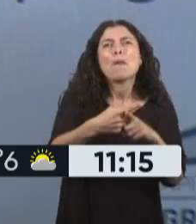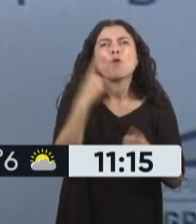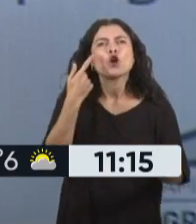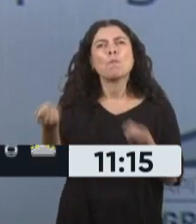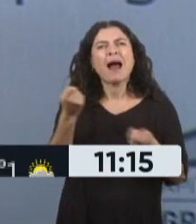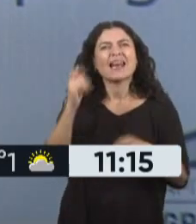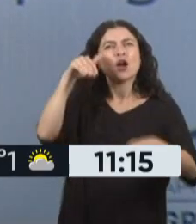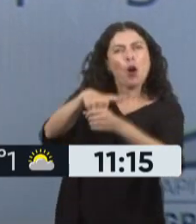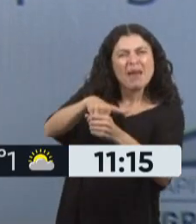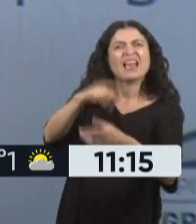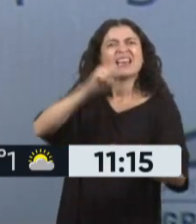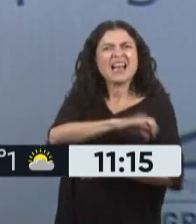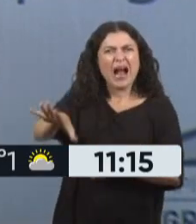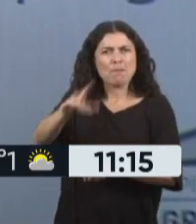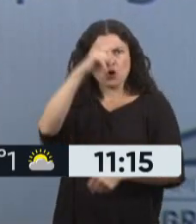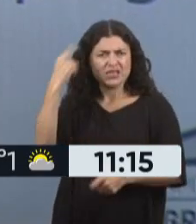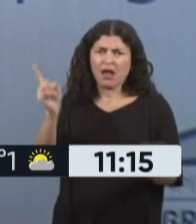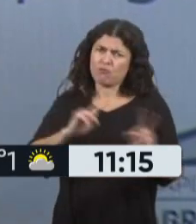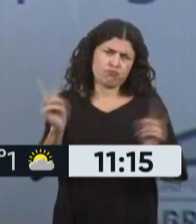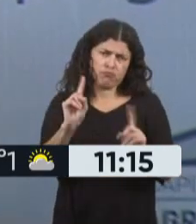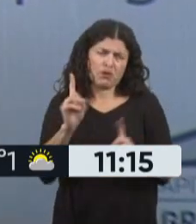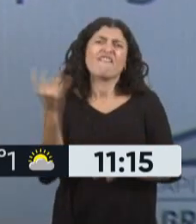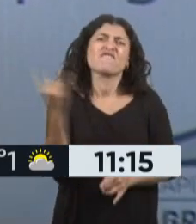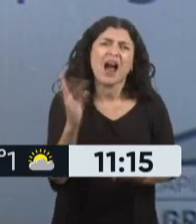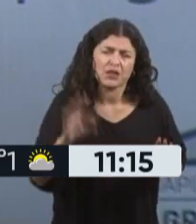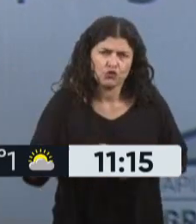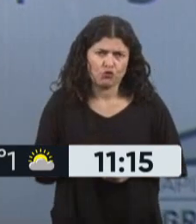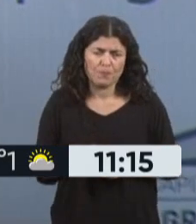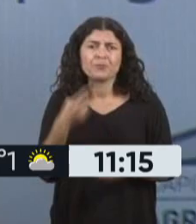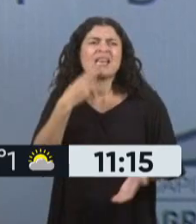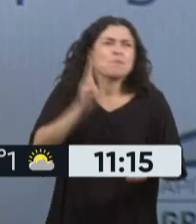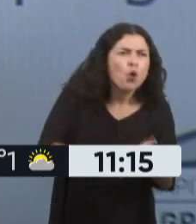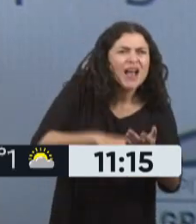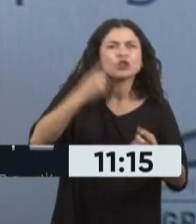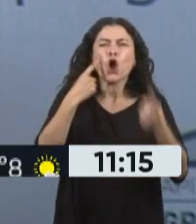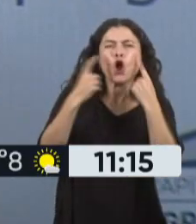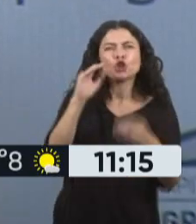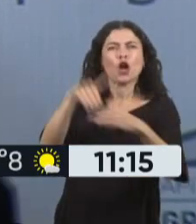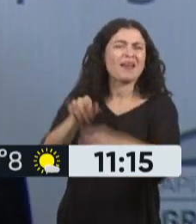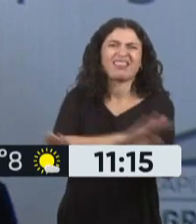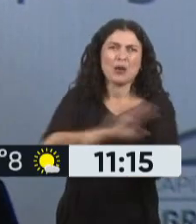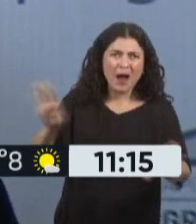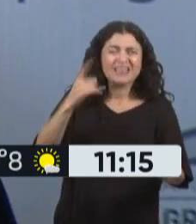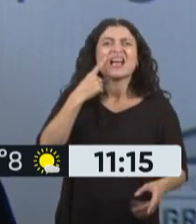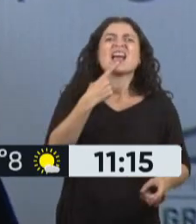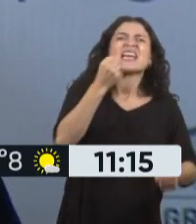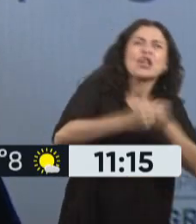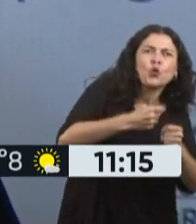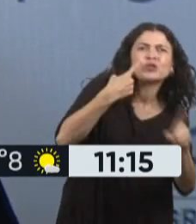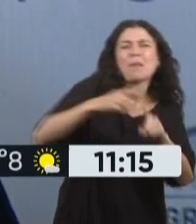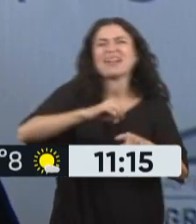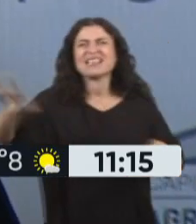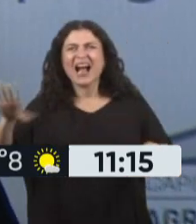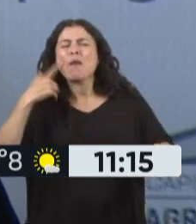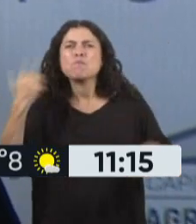tantos argumentos de la casta para ahogarlos a impuestos y regulaciones, porque no hay ninguna contradicción entre campo e industria. Expoagro